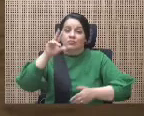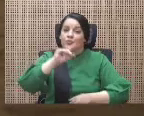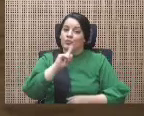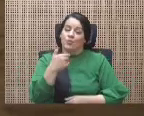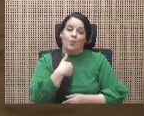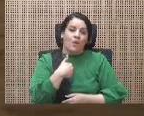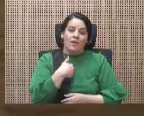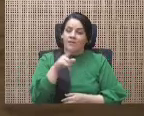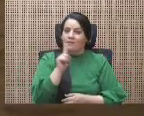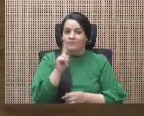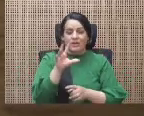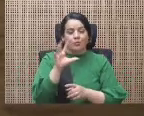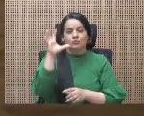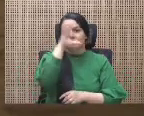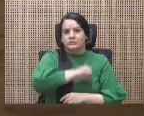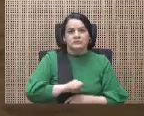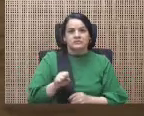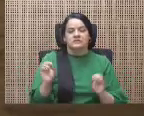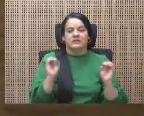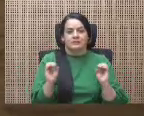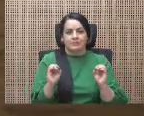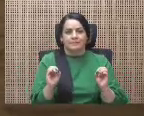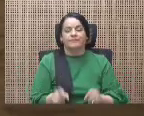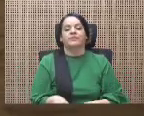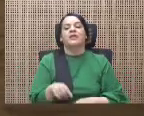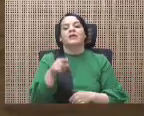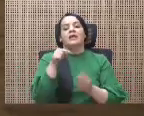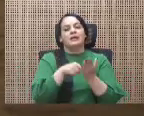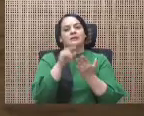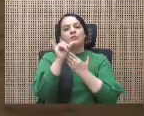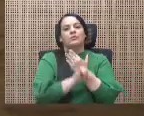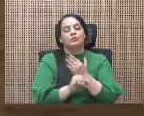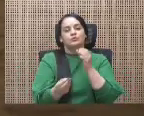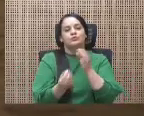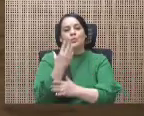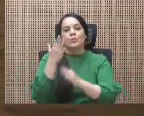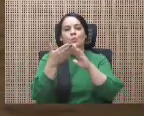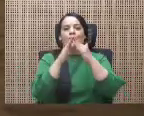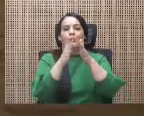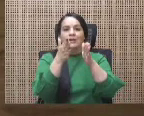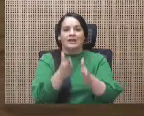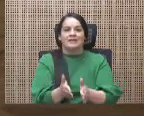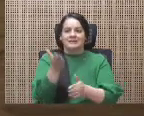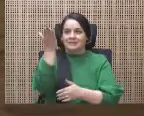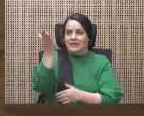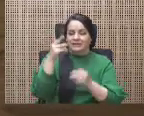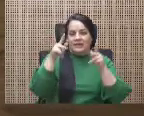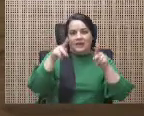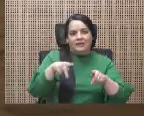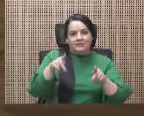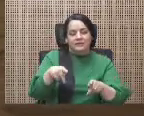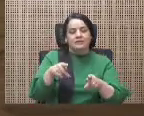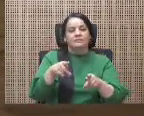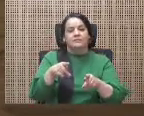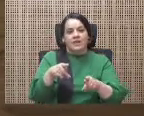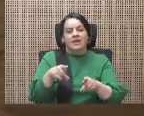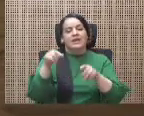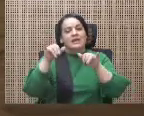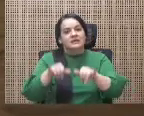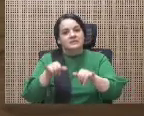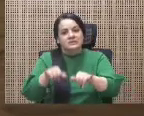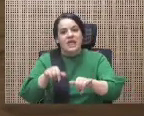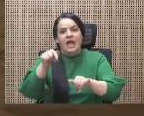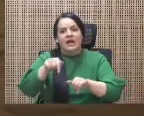habríamos captado. Y por eso es un proyecto que surge de comunalistas, de gente que pasa con el pie puesto